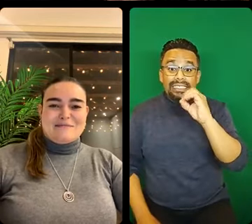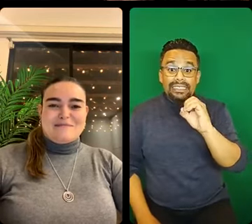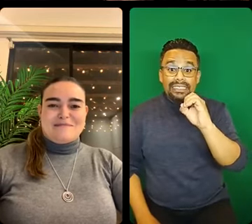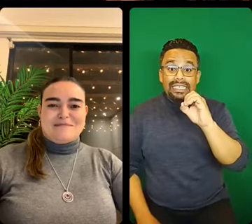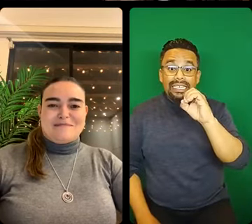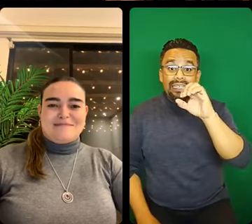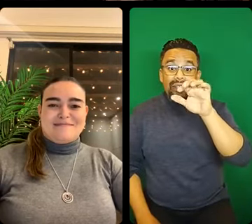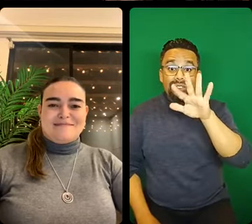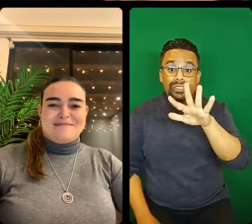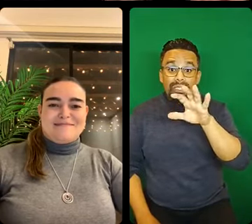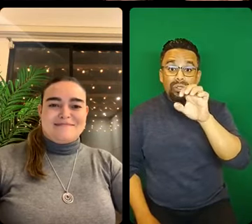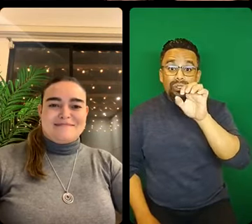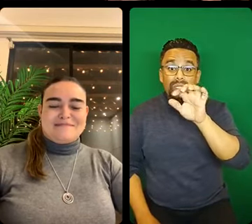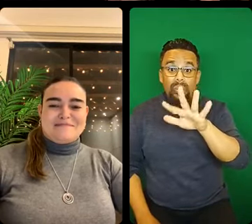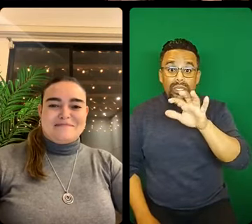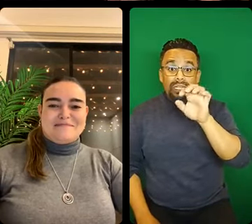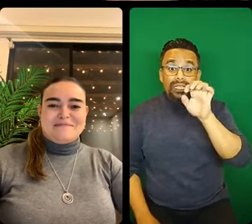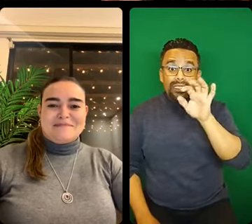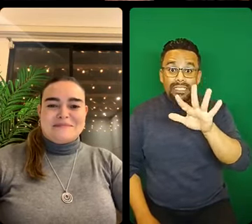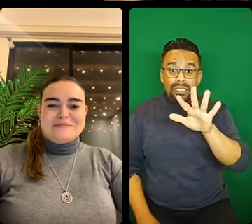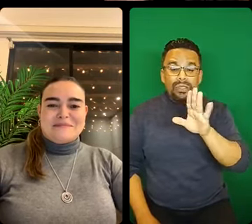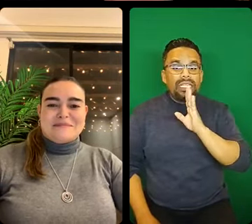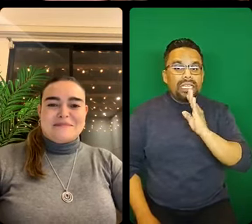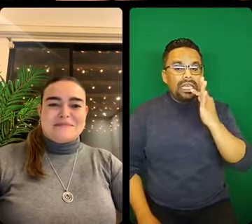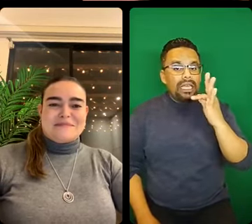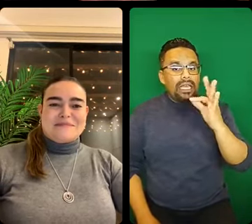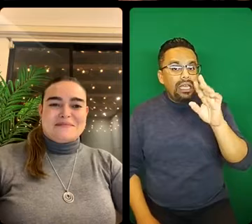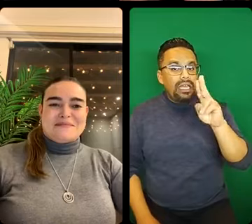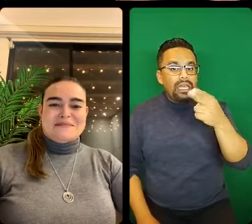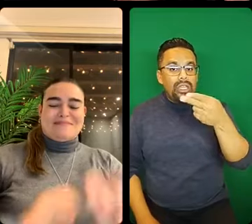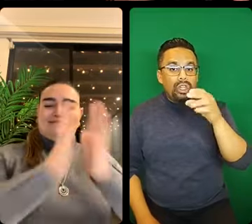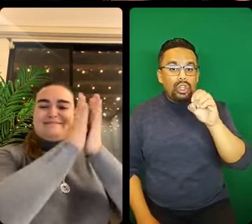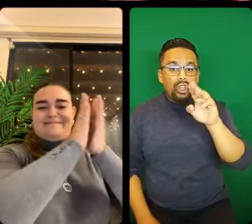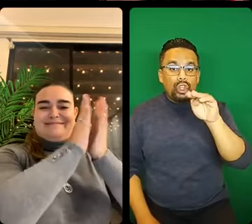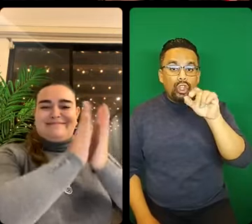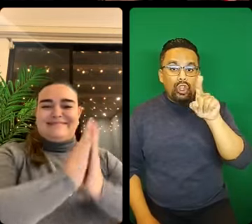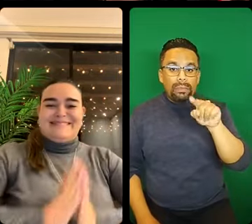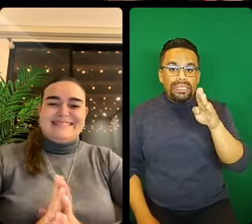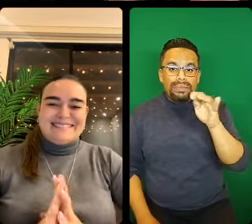0555 de Tomás Beltrán. ¡Felicitaciones!